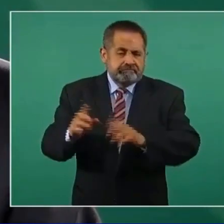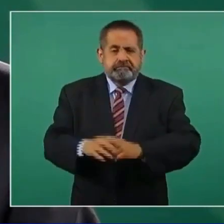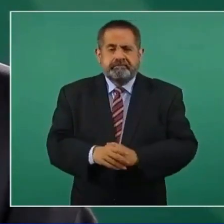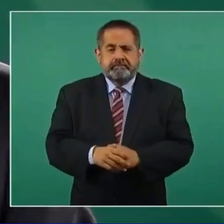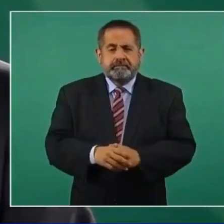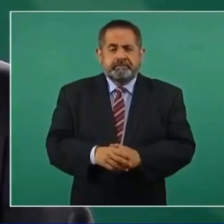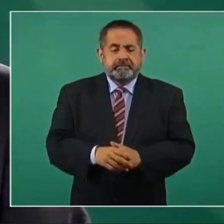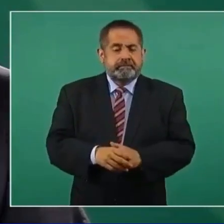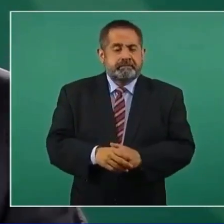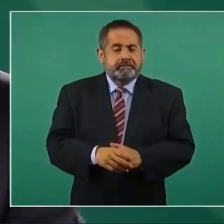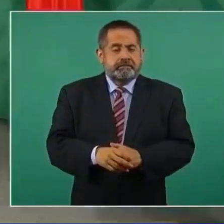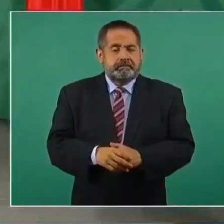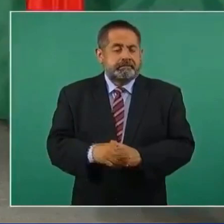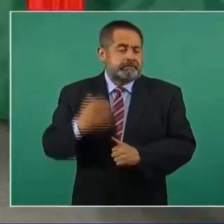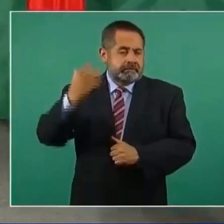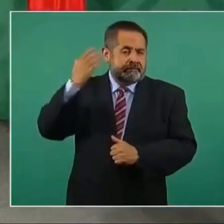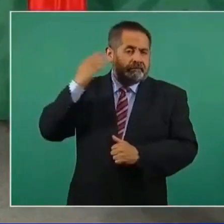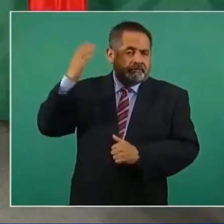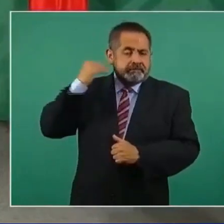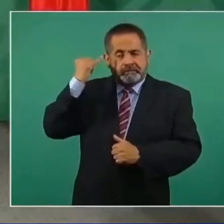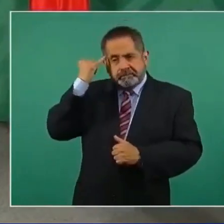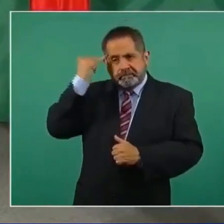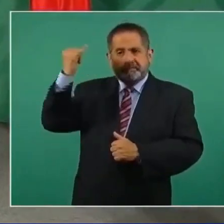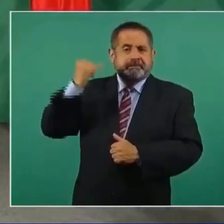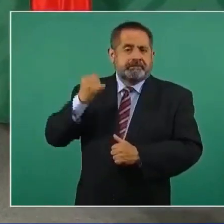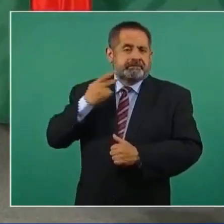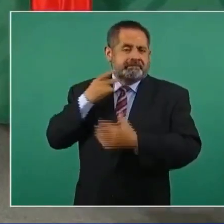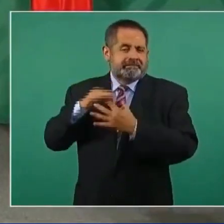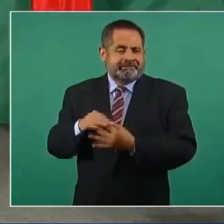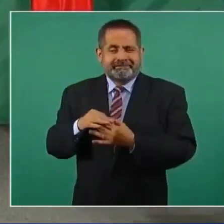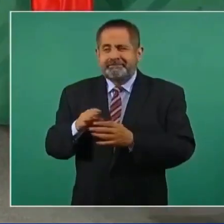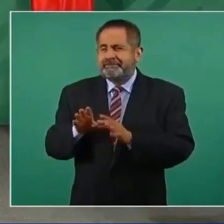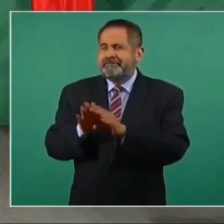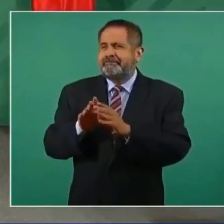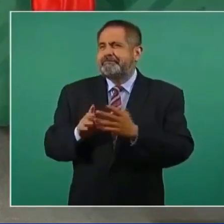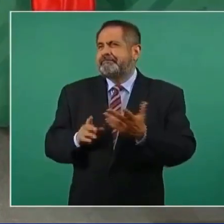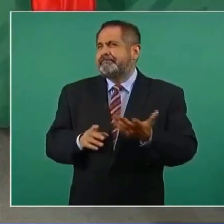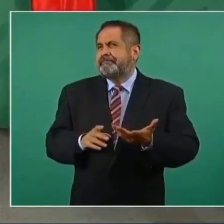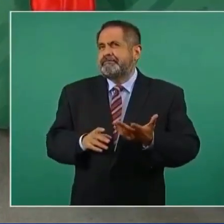La política que se seguía se puede